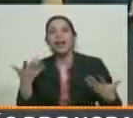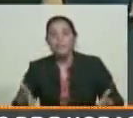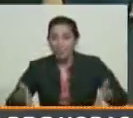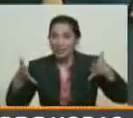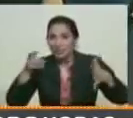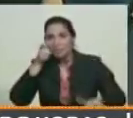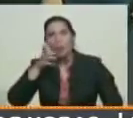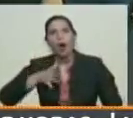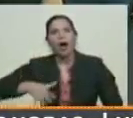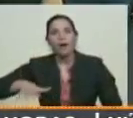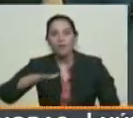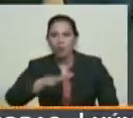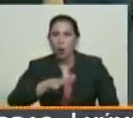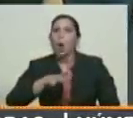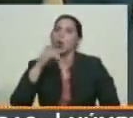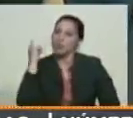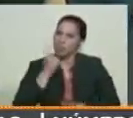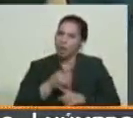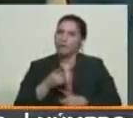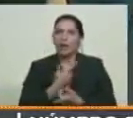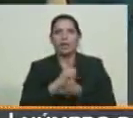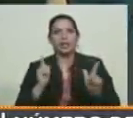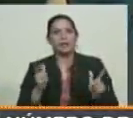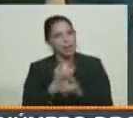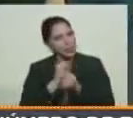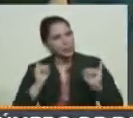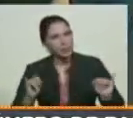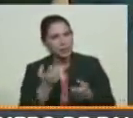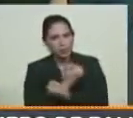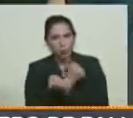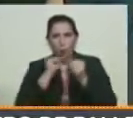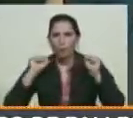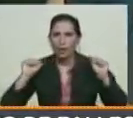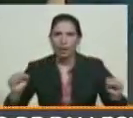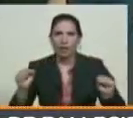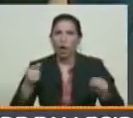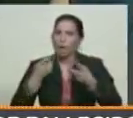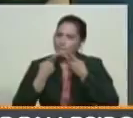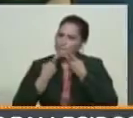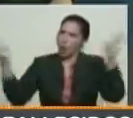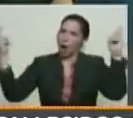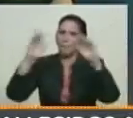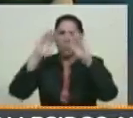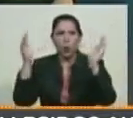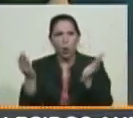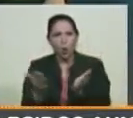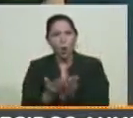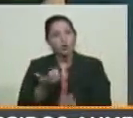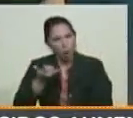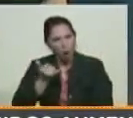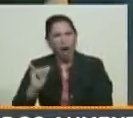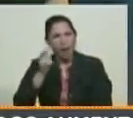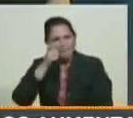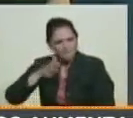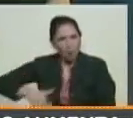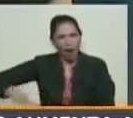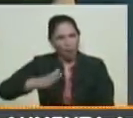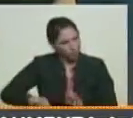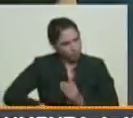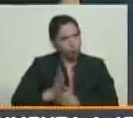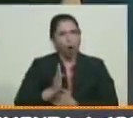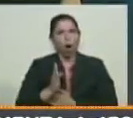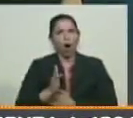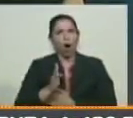dispuesto a ser libre es la independencia, es la soberanía, es decirle al mundo, aquí está un pueblo firme, de